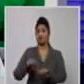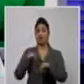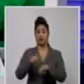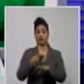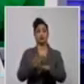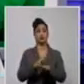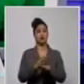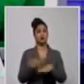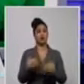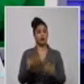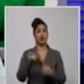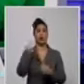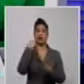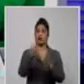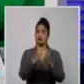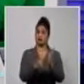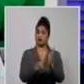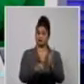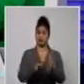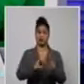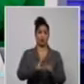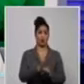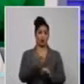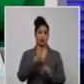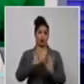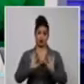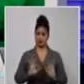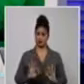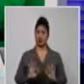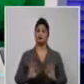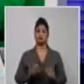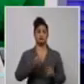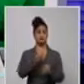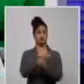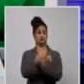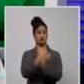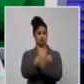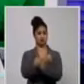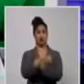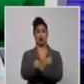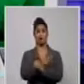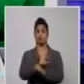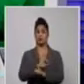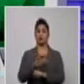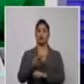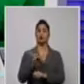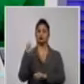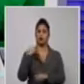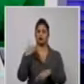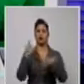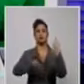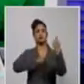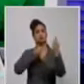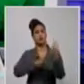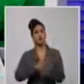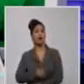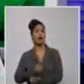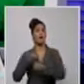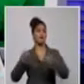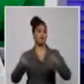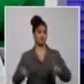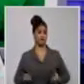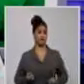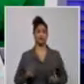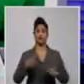que produce la enfermedad y que, a pesar de todo lo que se hace, muchas veces es